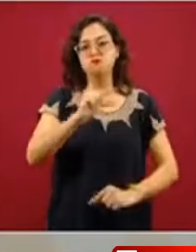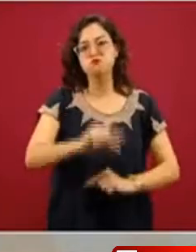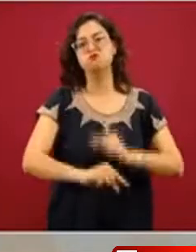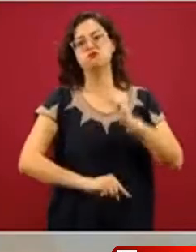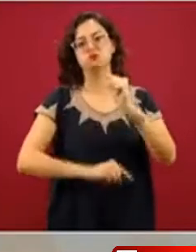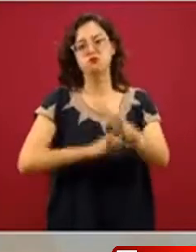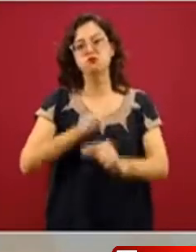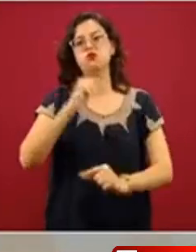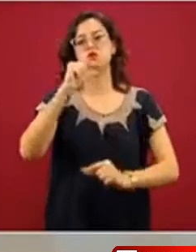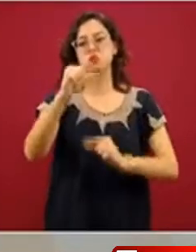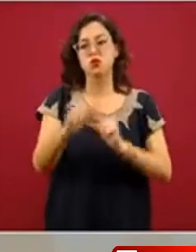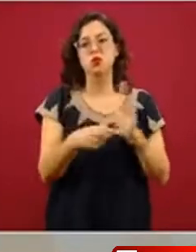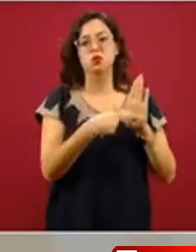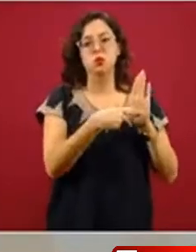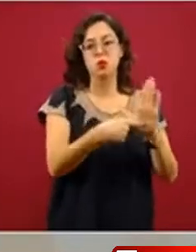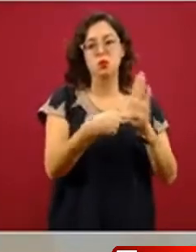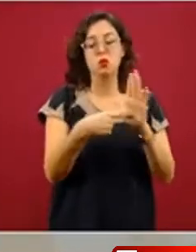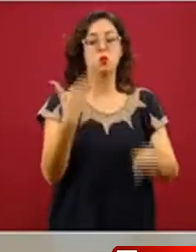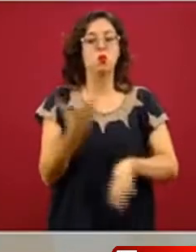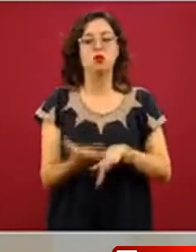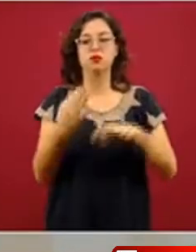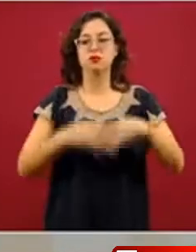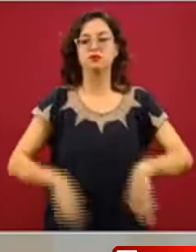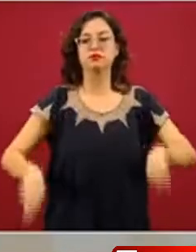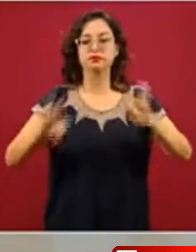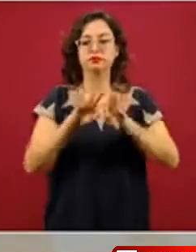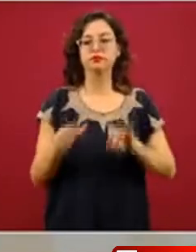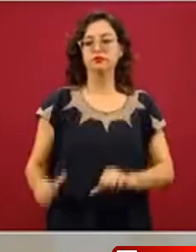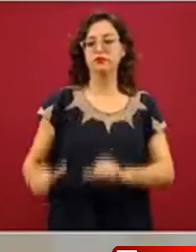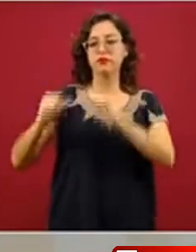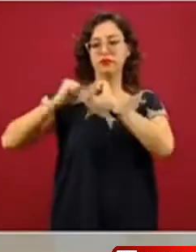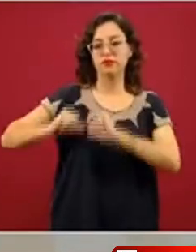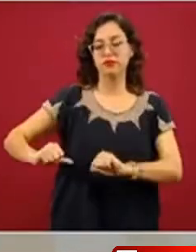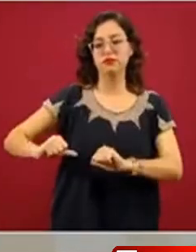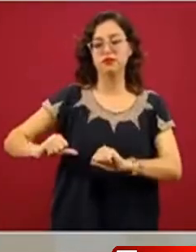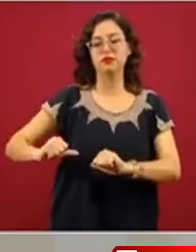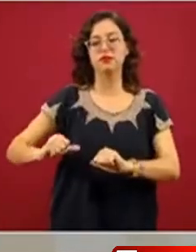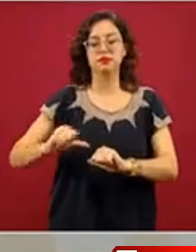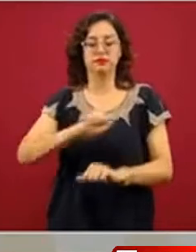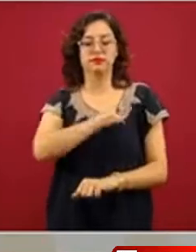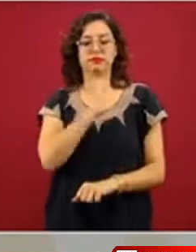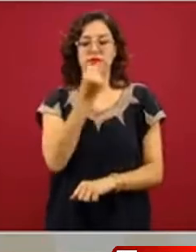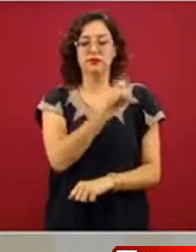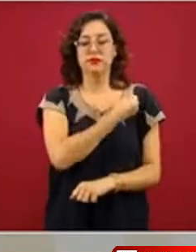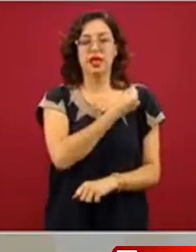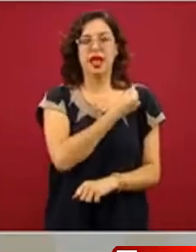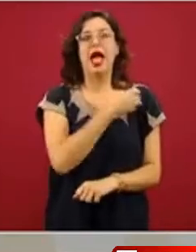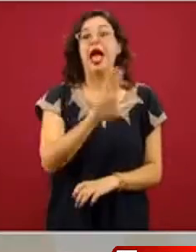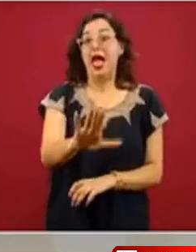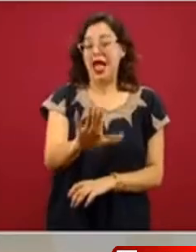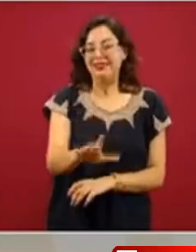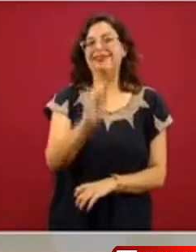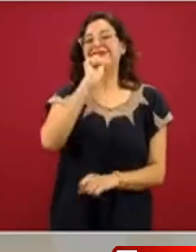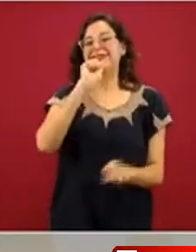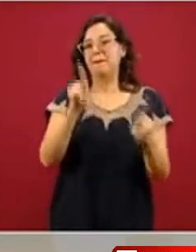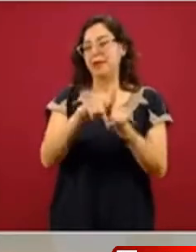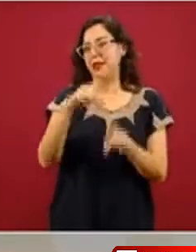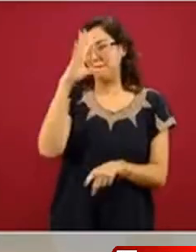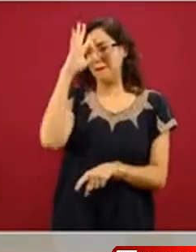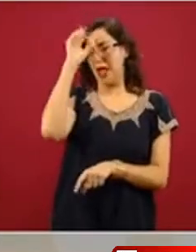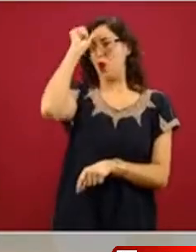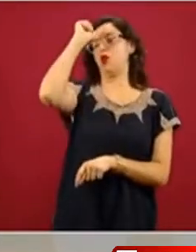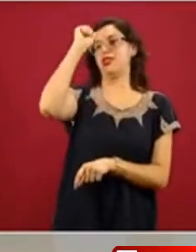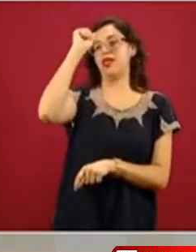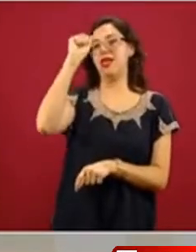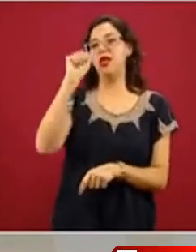la importantísima contribución de las autoridades sanitarias. Un ejemplo más que no quiero dejar pasar porque me parece